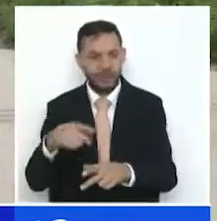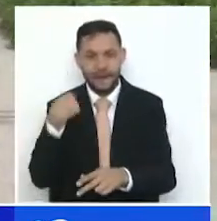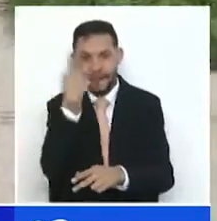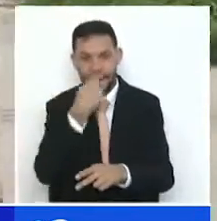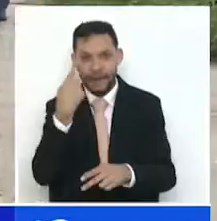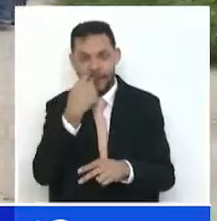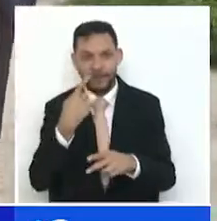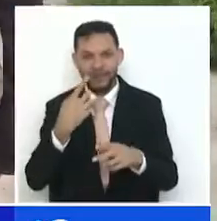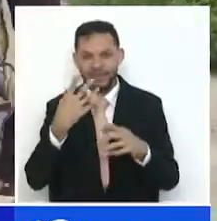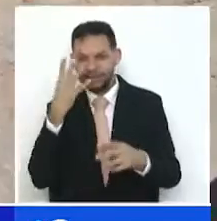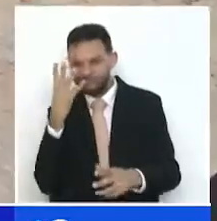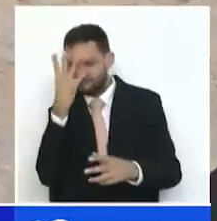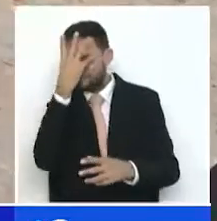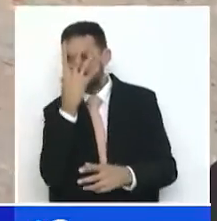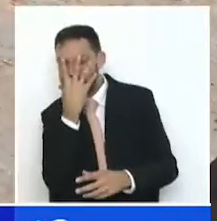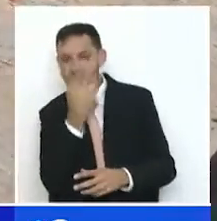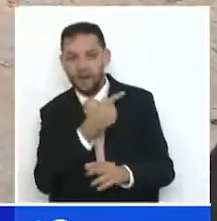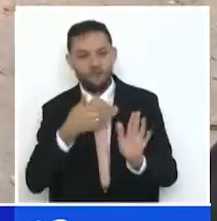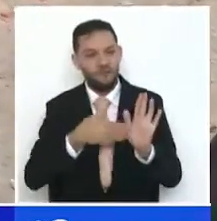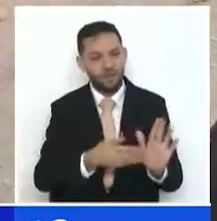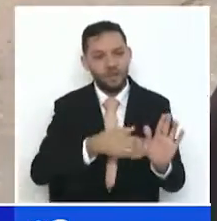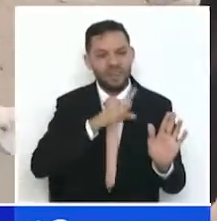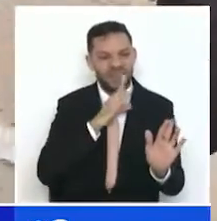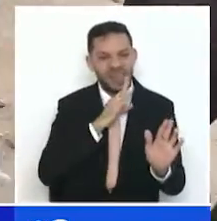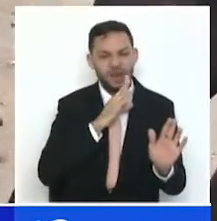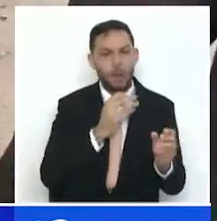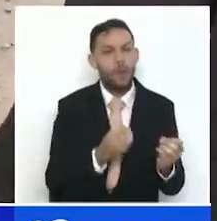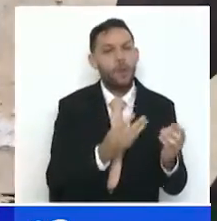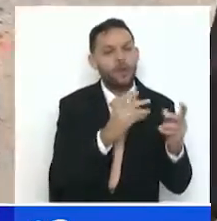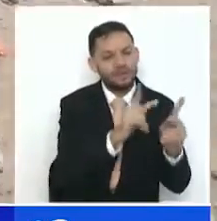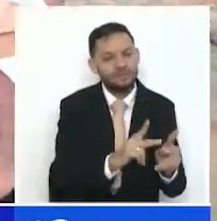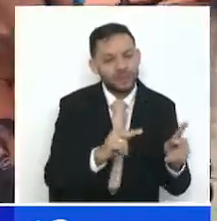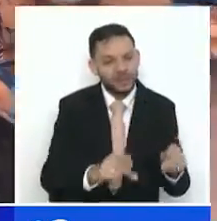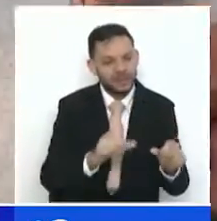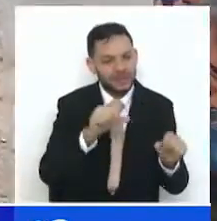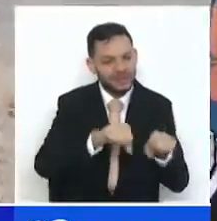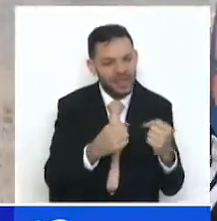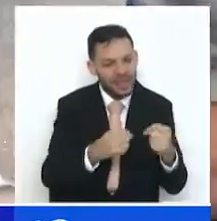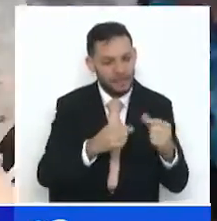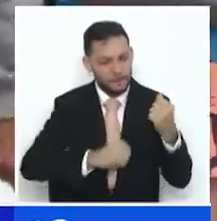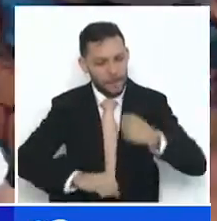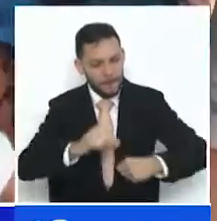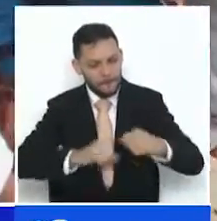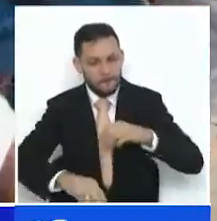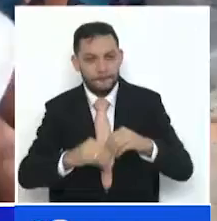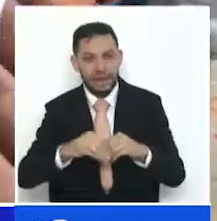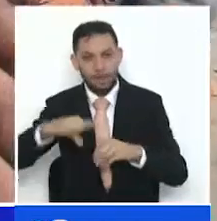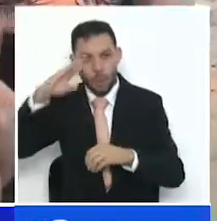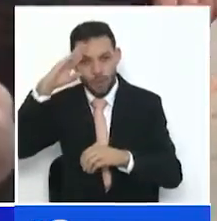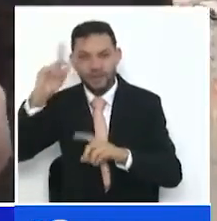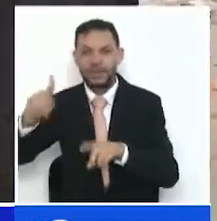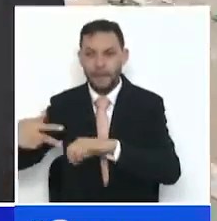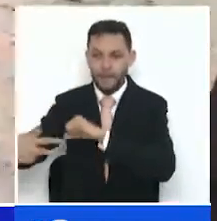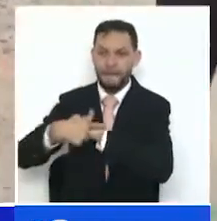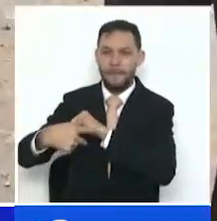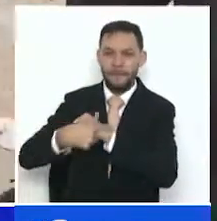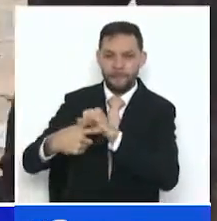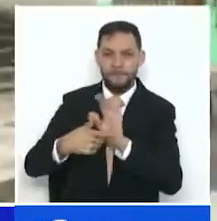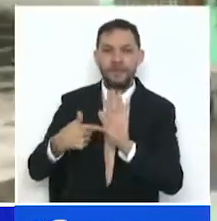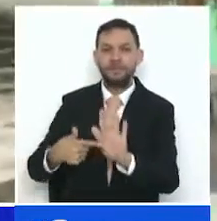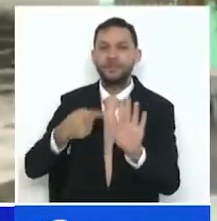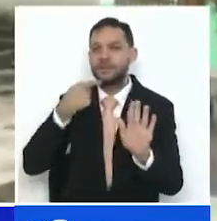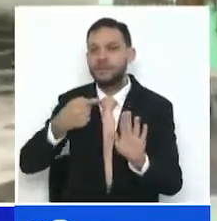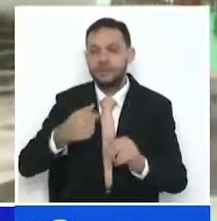tapado entregaron un registro de heridos y de otros hechos presuntamente cometidos de manera irregular por la policía la noche anterior. 4